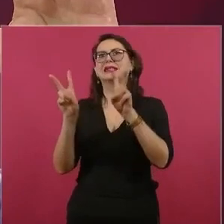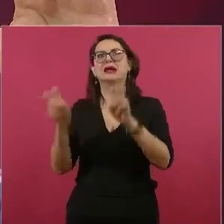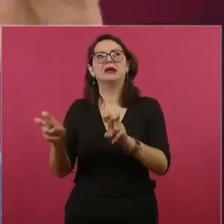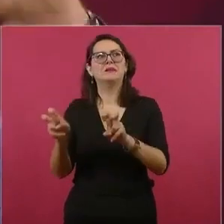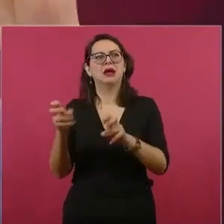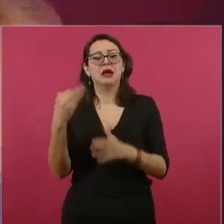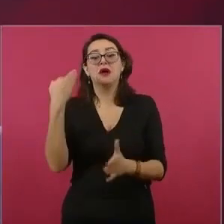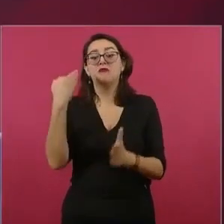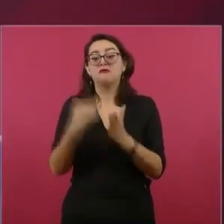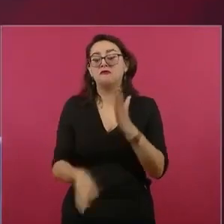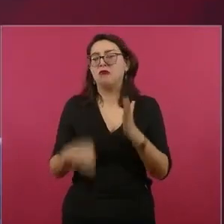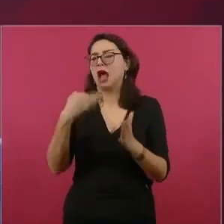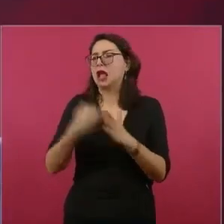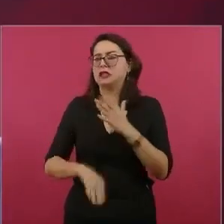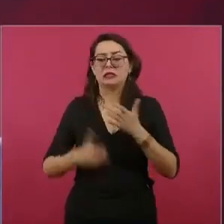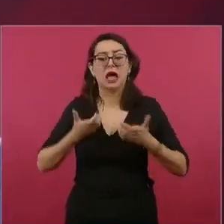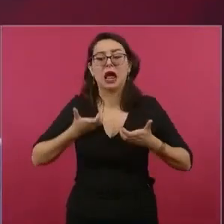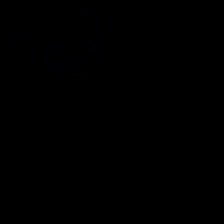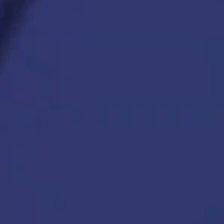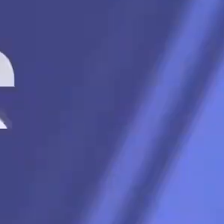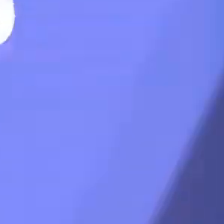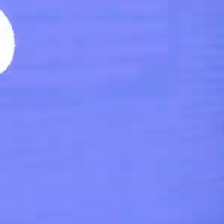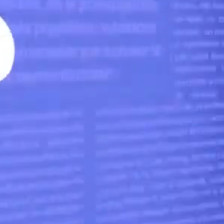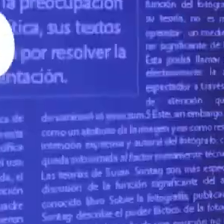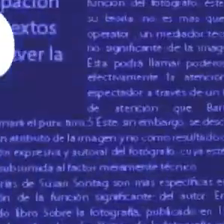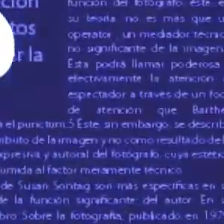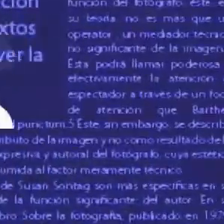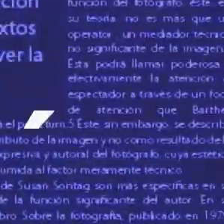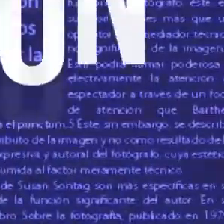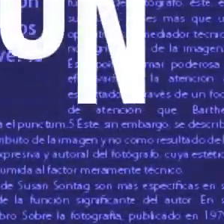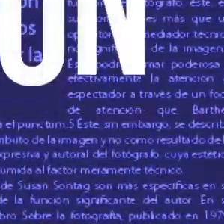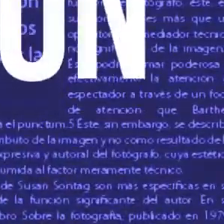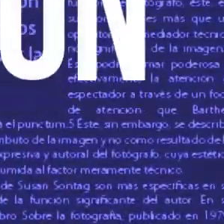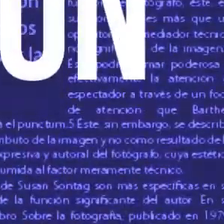de estas mesas de negociación así que pues no se han ido